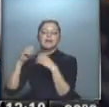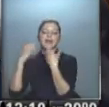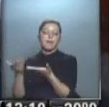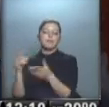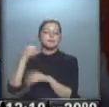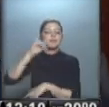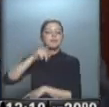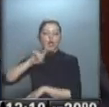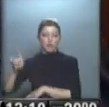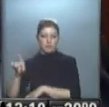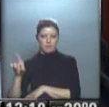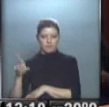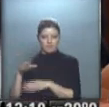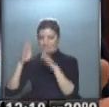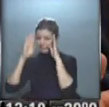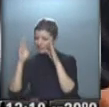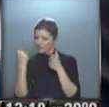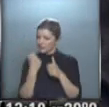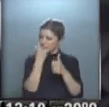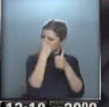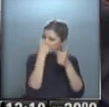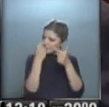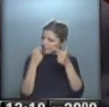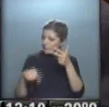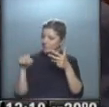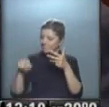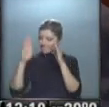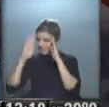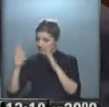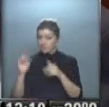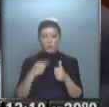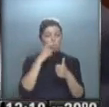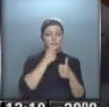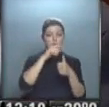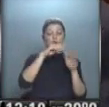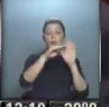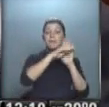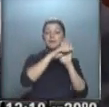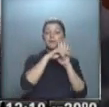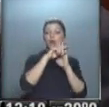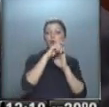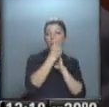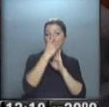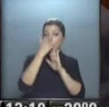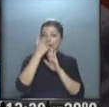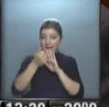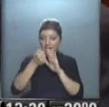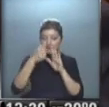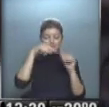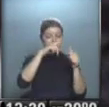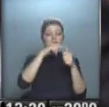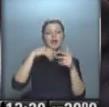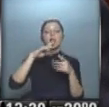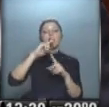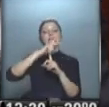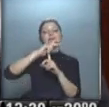afecta a los competidores de Clarín. Y si uno va punto por punto, sucede eso. En el apartado 1A, que es satélite, regula el